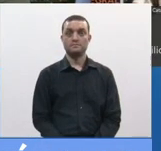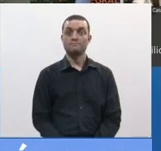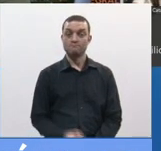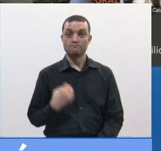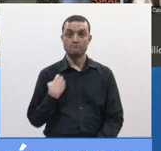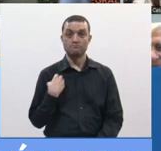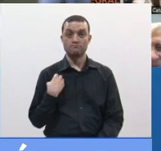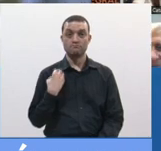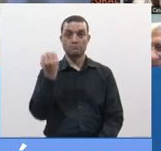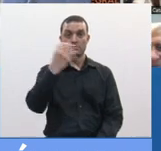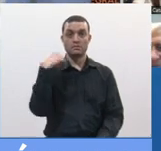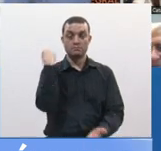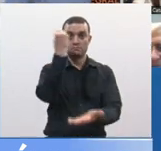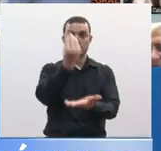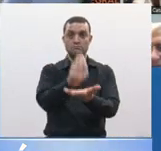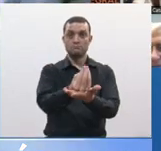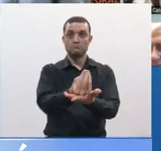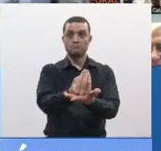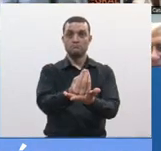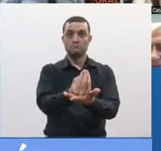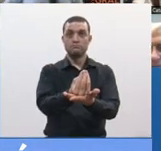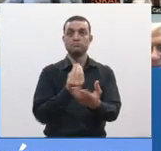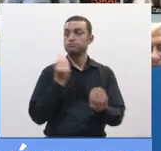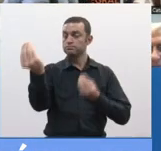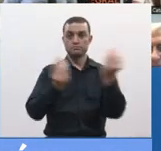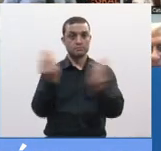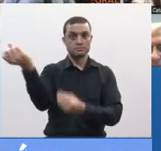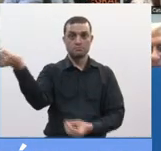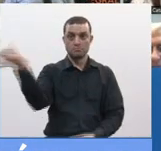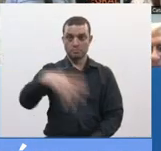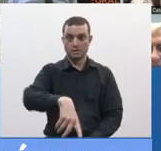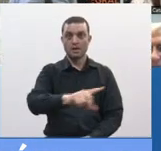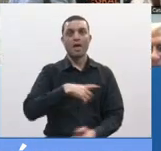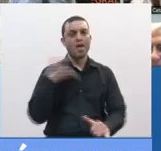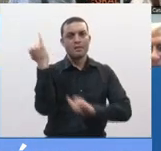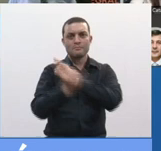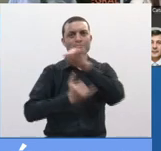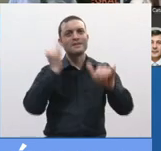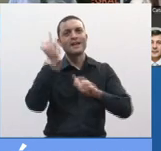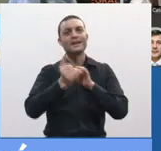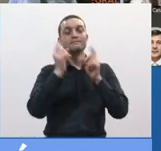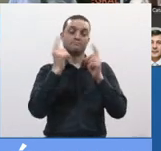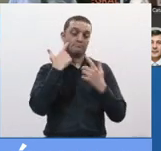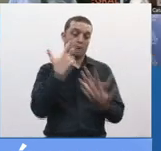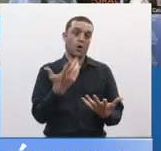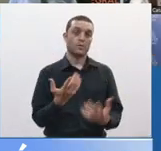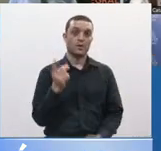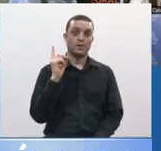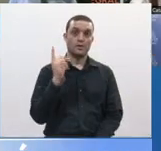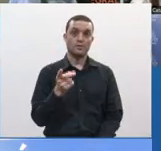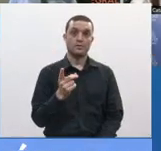la presencia de los postulados, las explicaciones, y obviamente